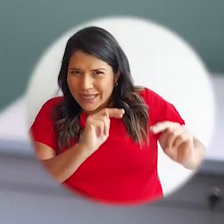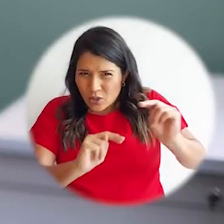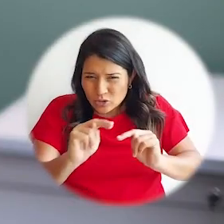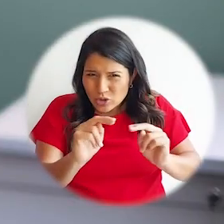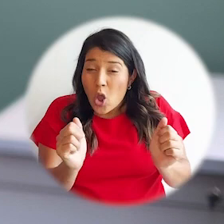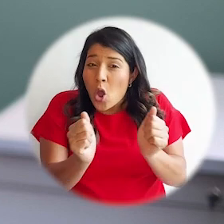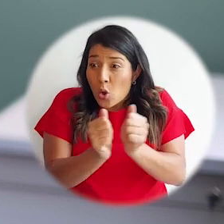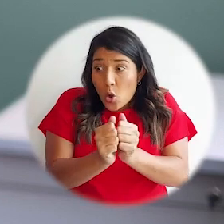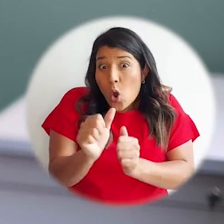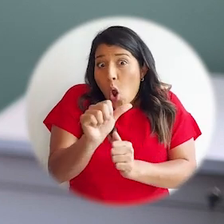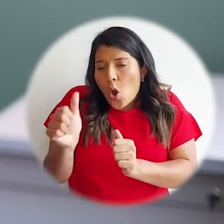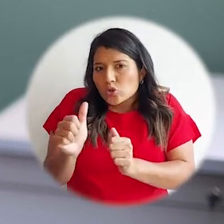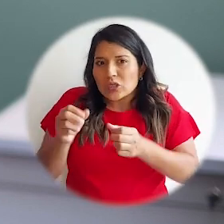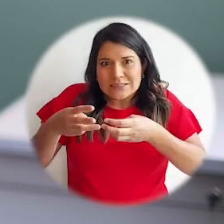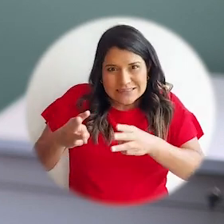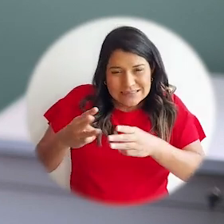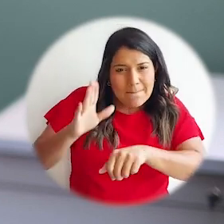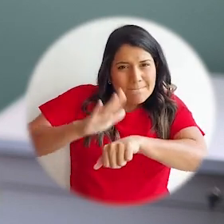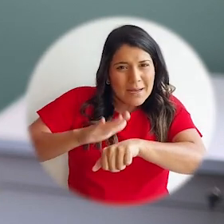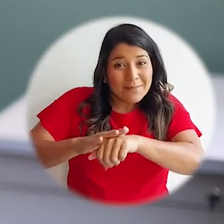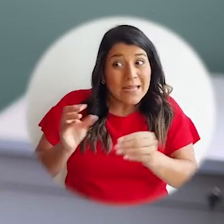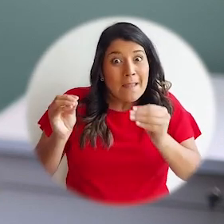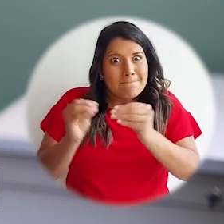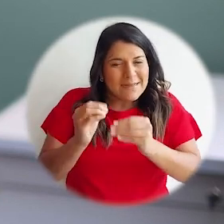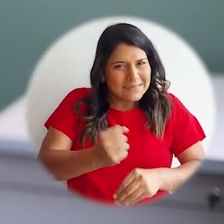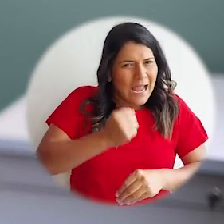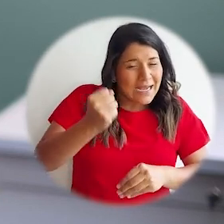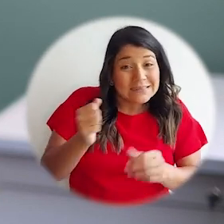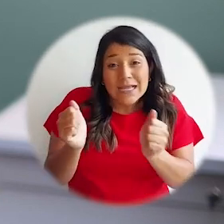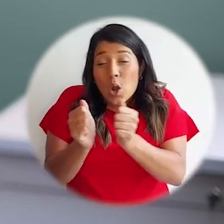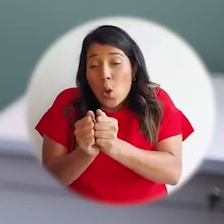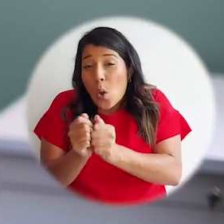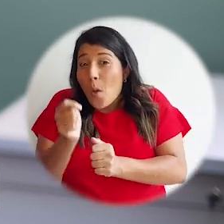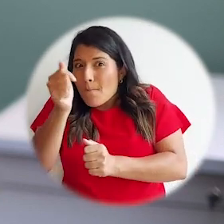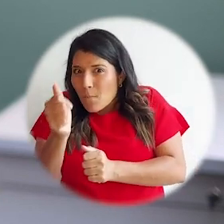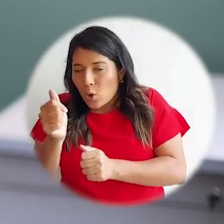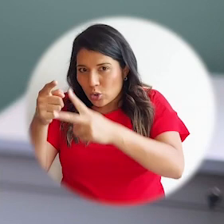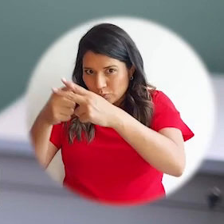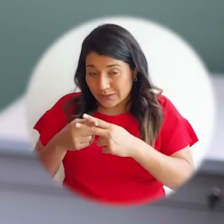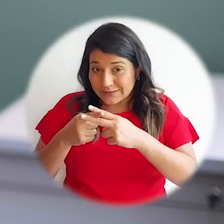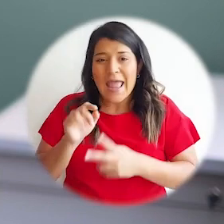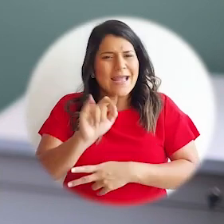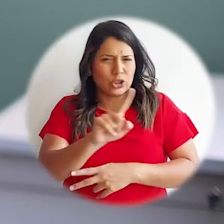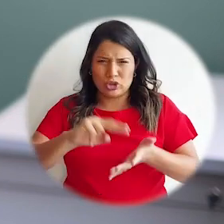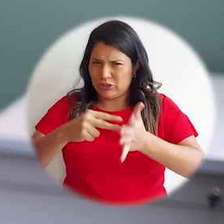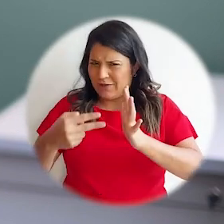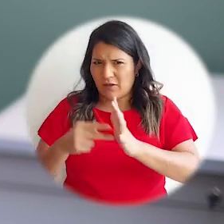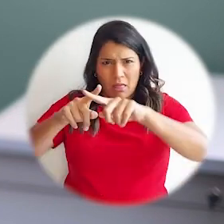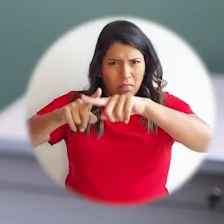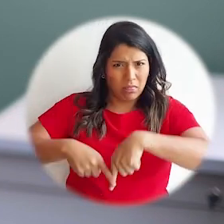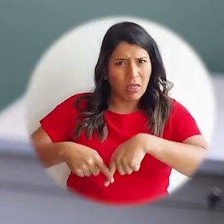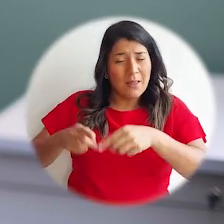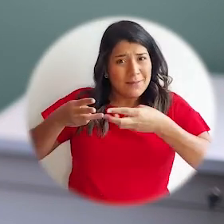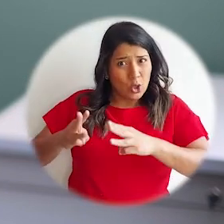leve incremento en instrumentos que brindan un poco más de premio por riesgo de crédito. Esto no significa que eliminamos por completo los instrumentos de alta